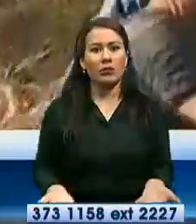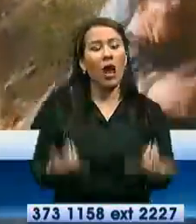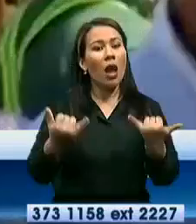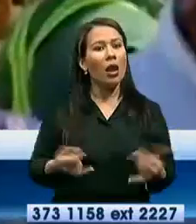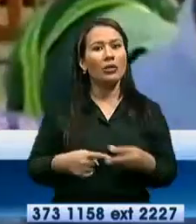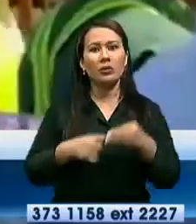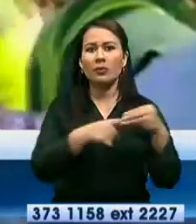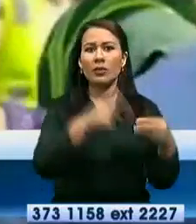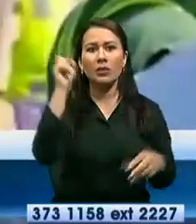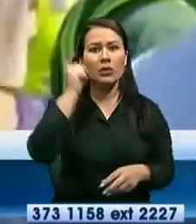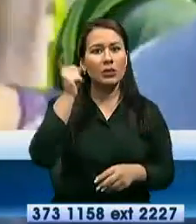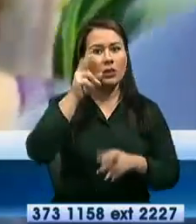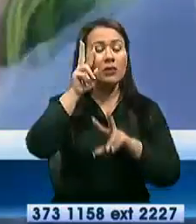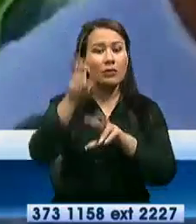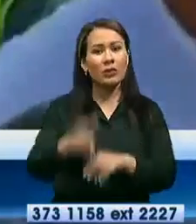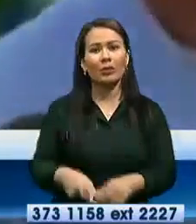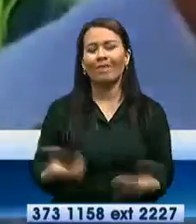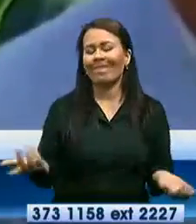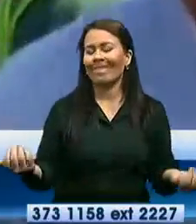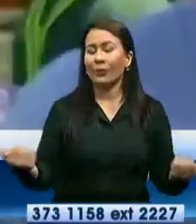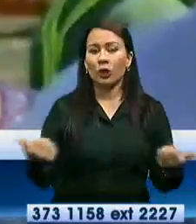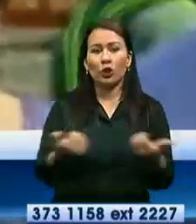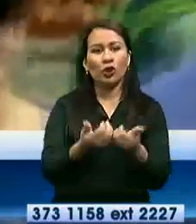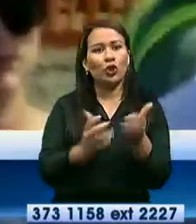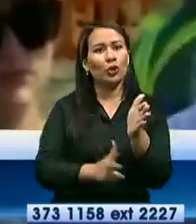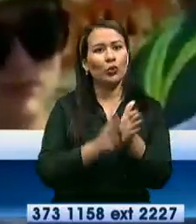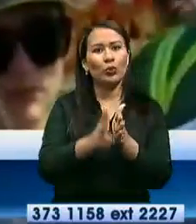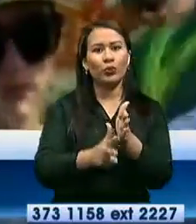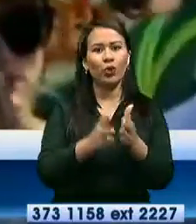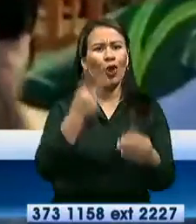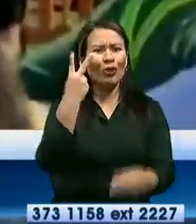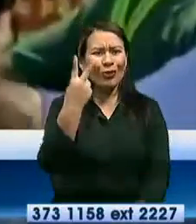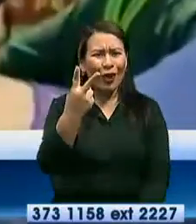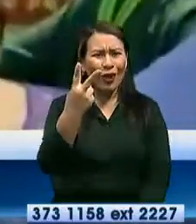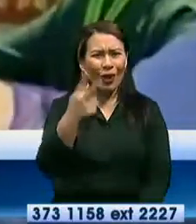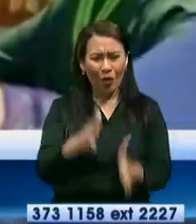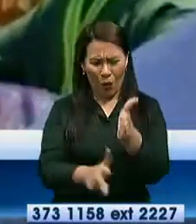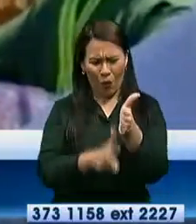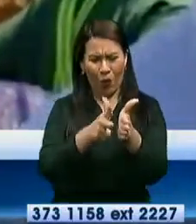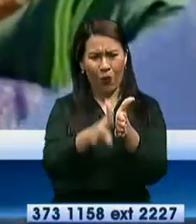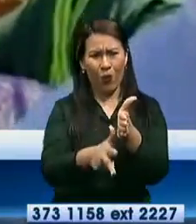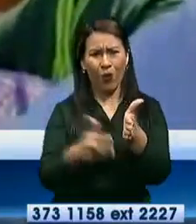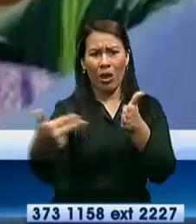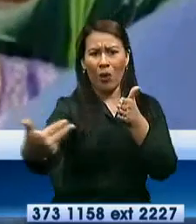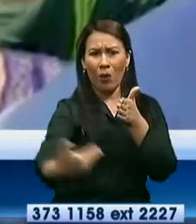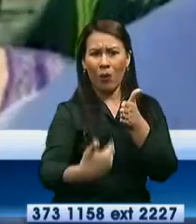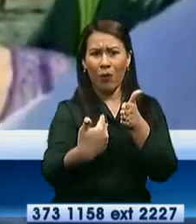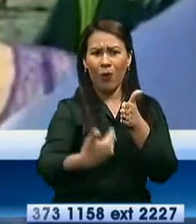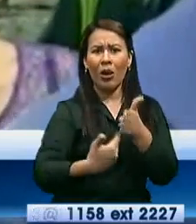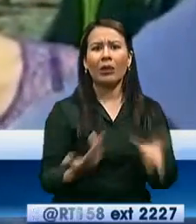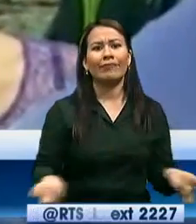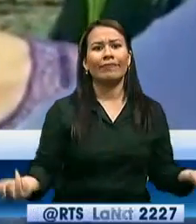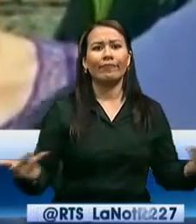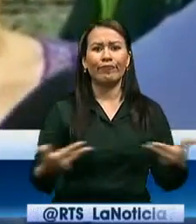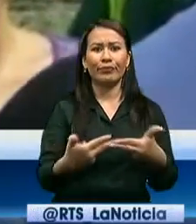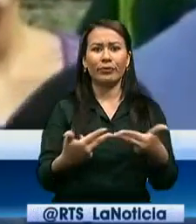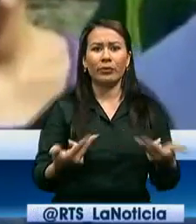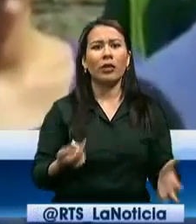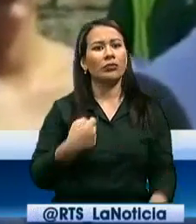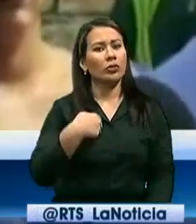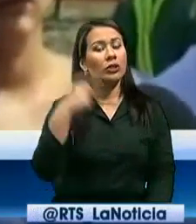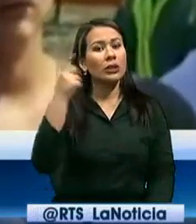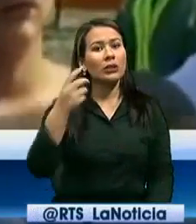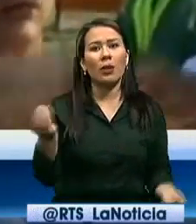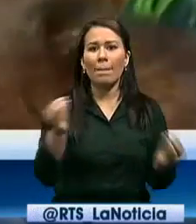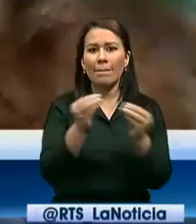pasó. Es además un choque muy aparatoso de frente, dos trenes. Necesitamos explicaciones. No quiero adelantar